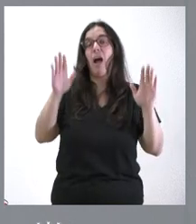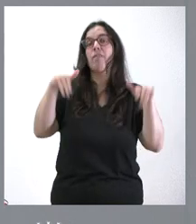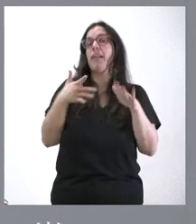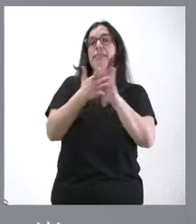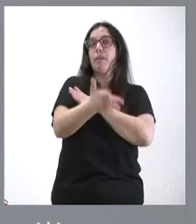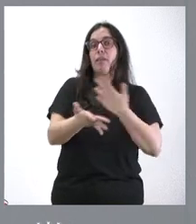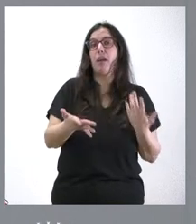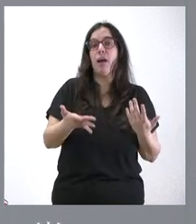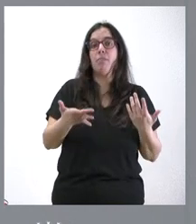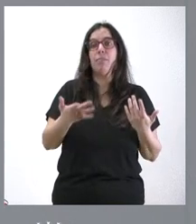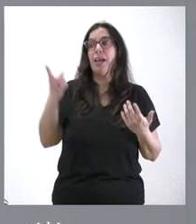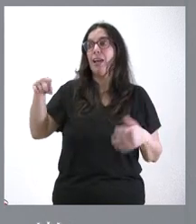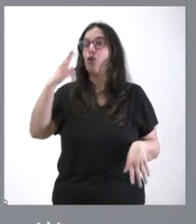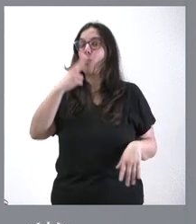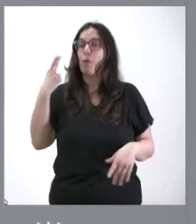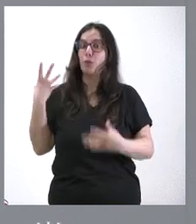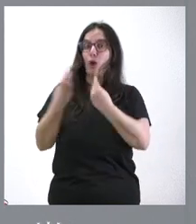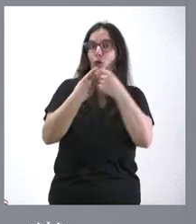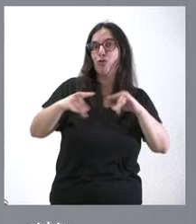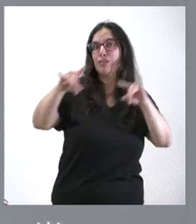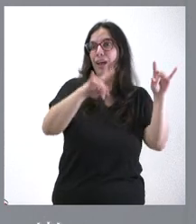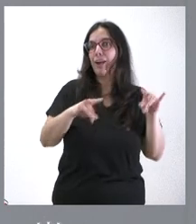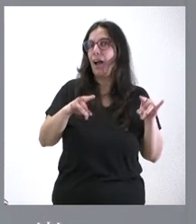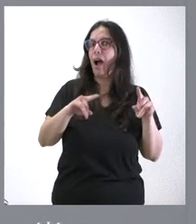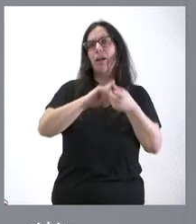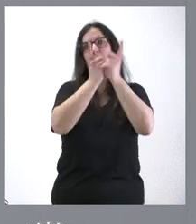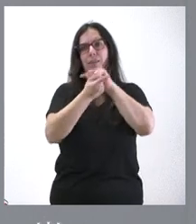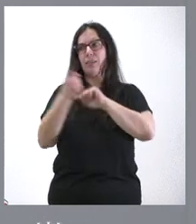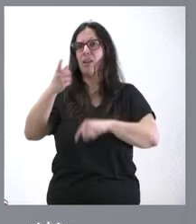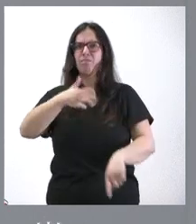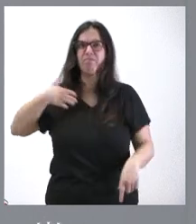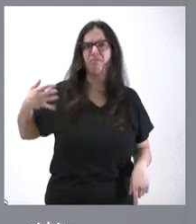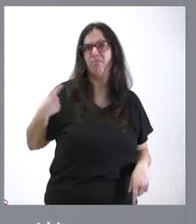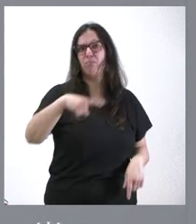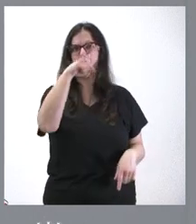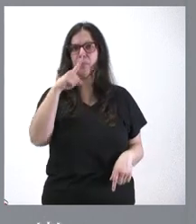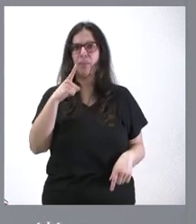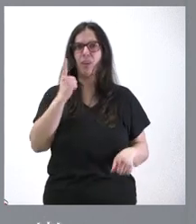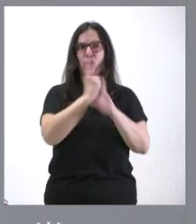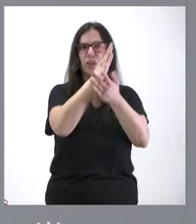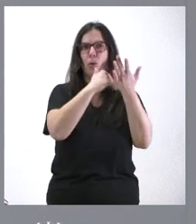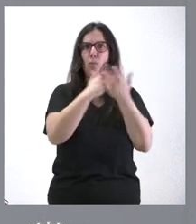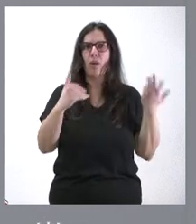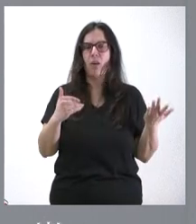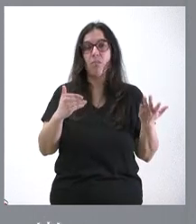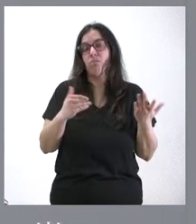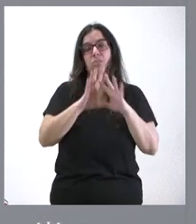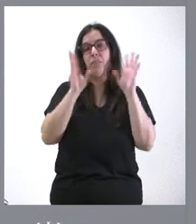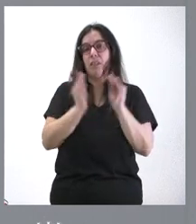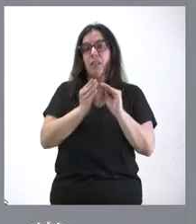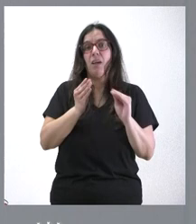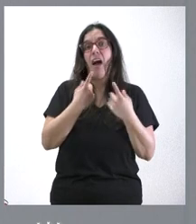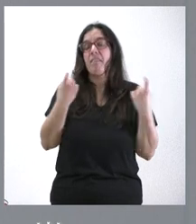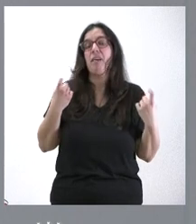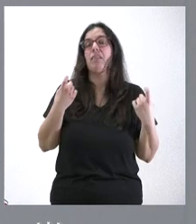en vez de un compromiso hacia esa tierra lo que encontramos es una ofensa hacia nuestra comunidad Autónoma y En definitiva la necesidad de que